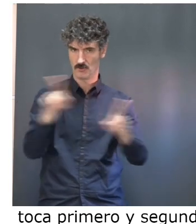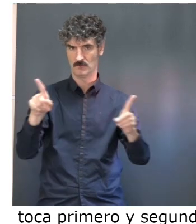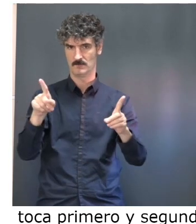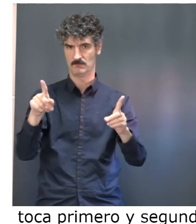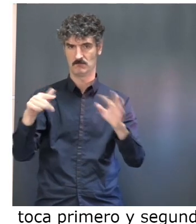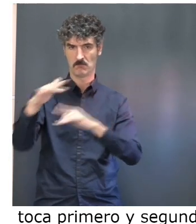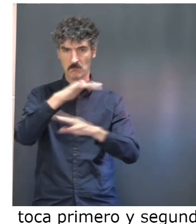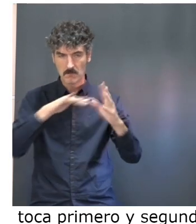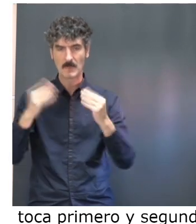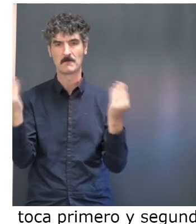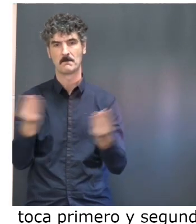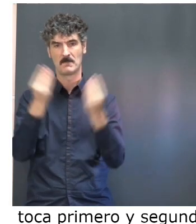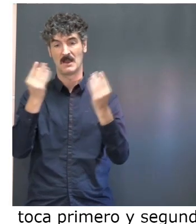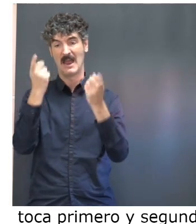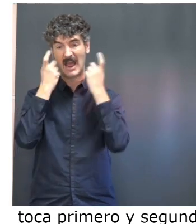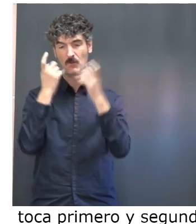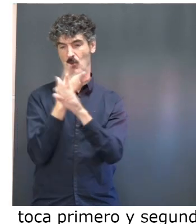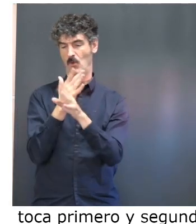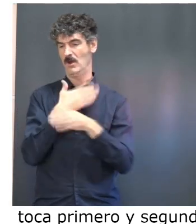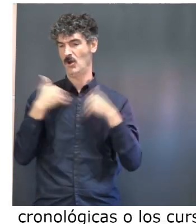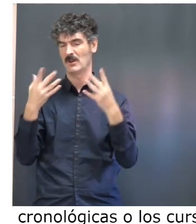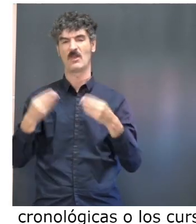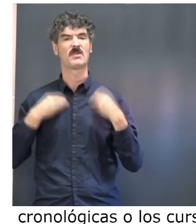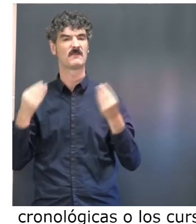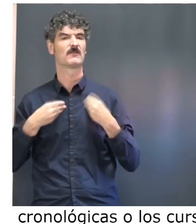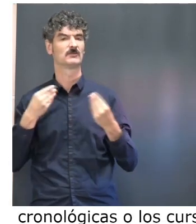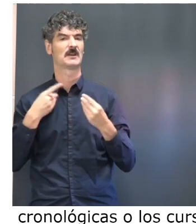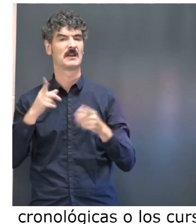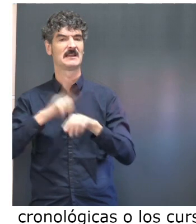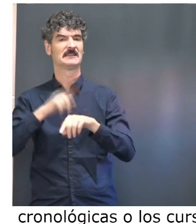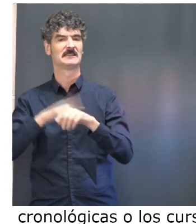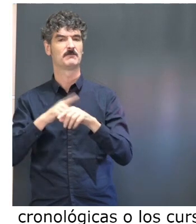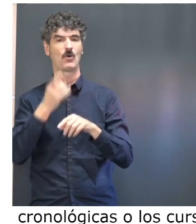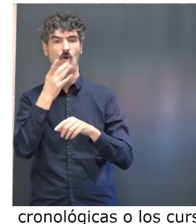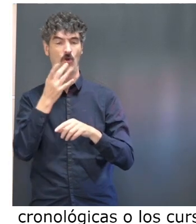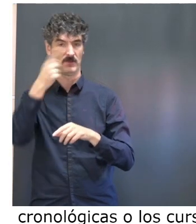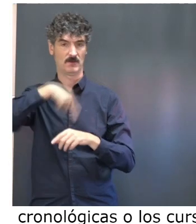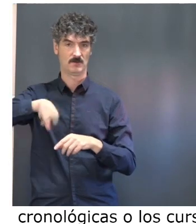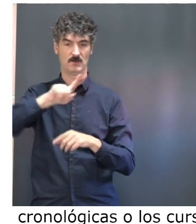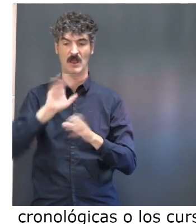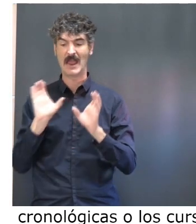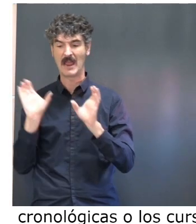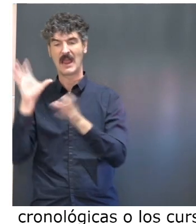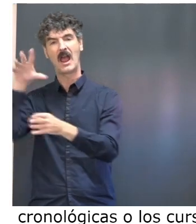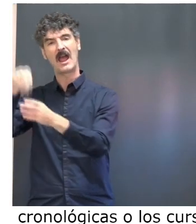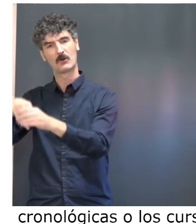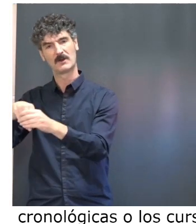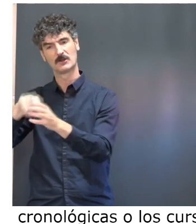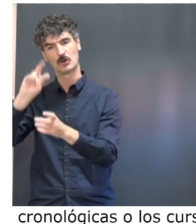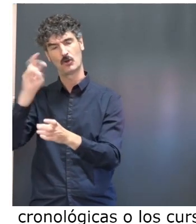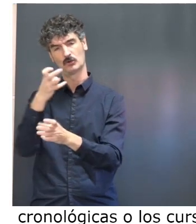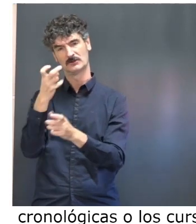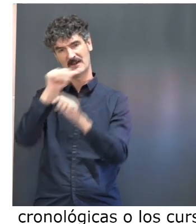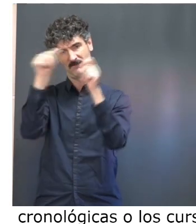un alumno o una alumna juegue o disfrute en su tiempo de ocio. No deben poder agruparse por otros